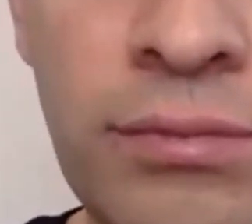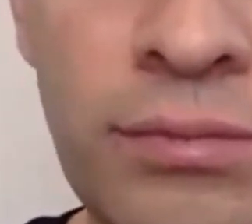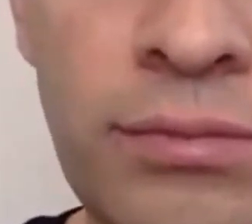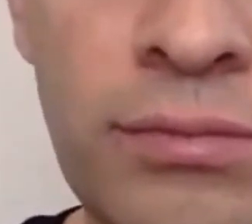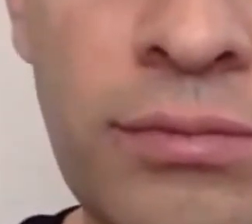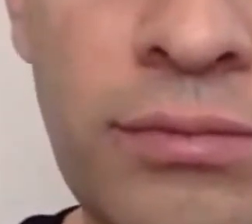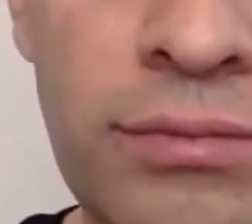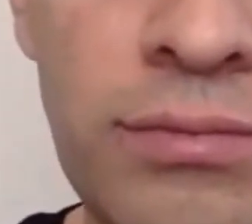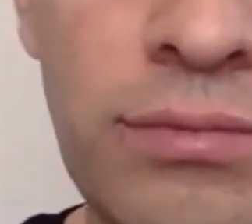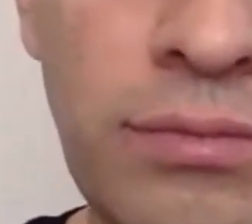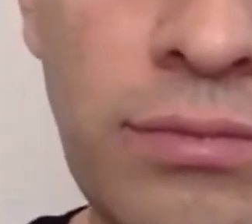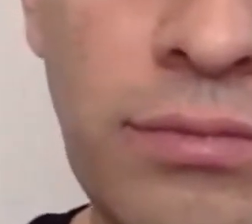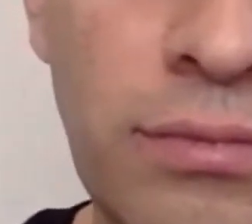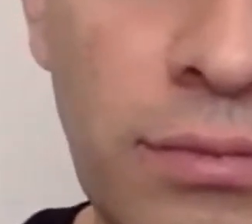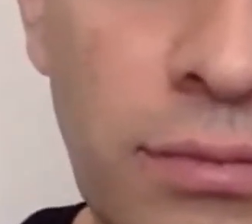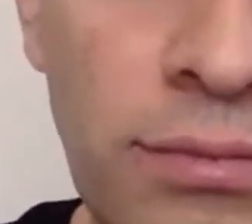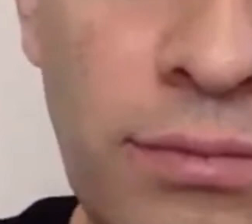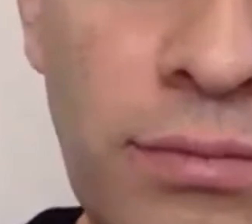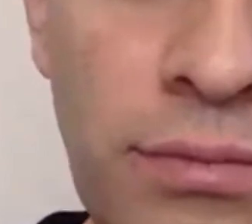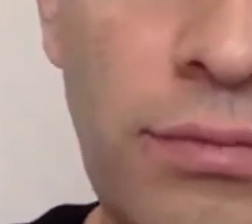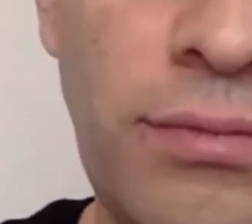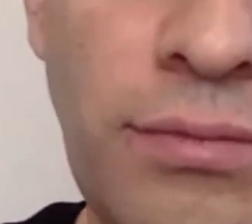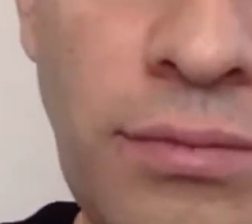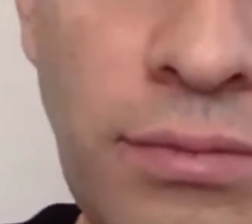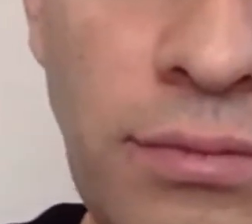que tuvieron determinados